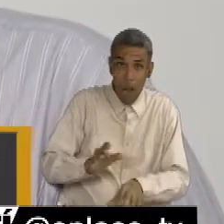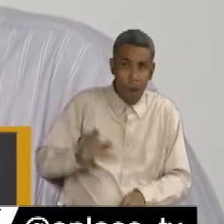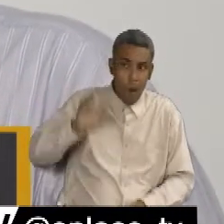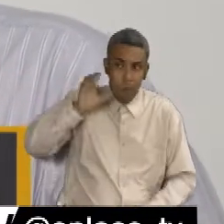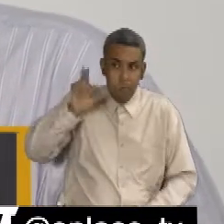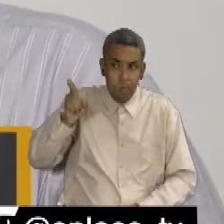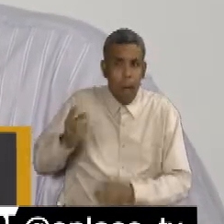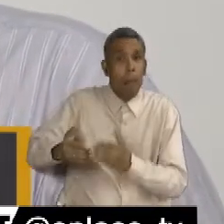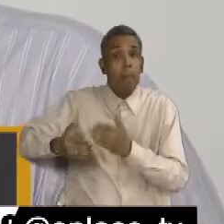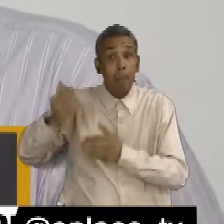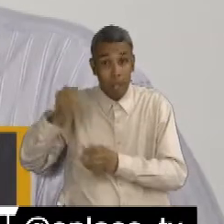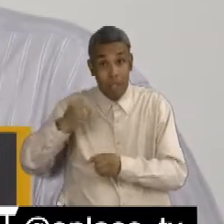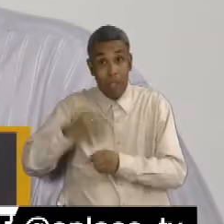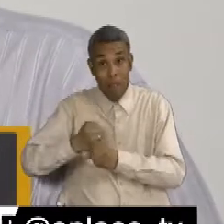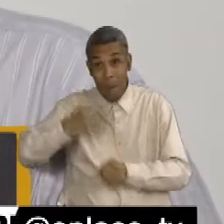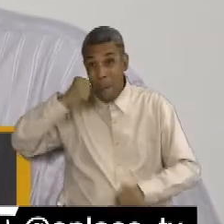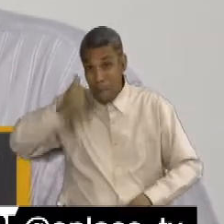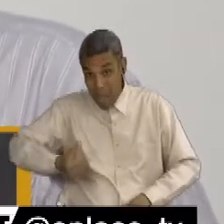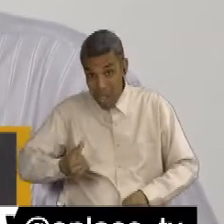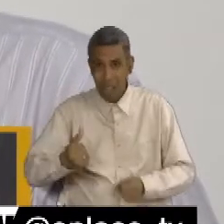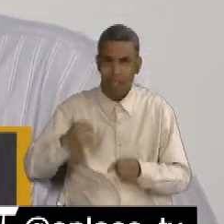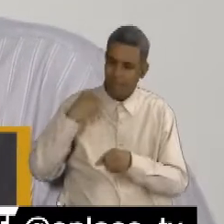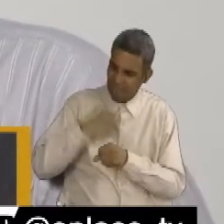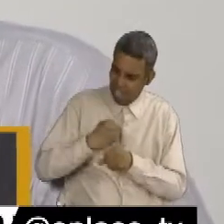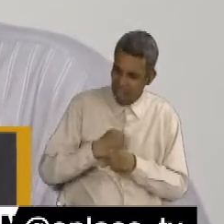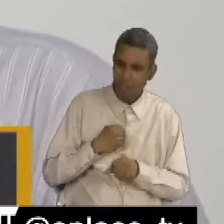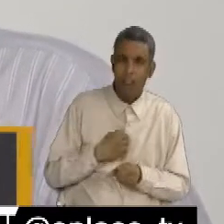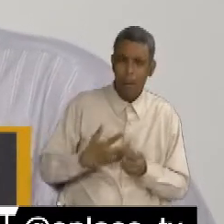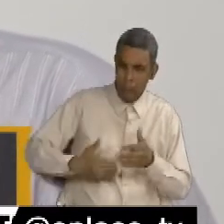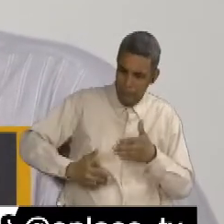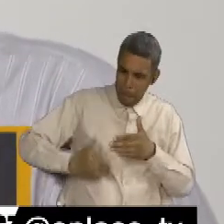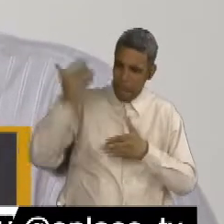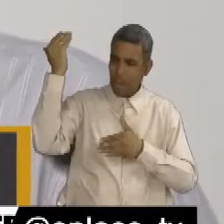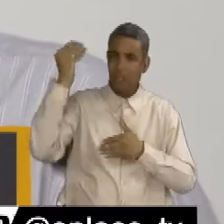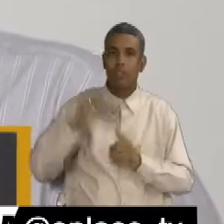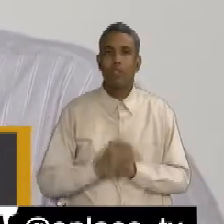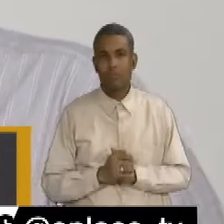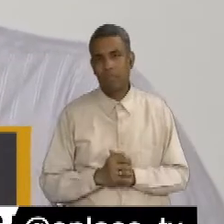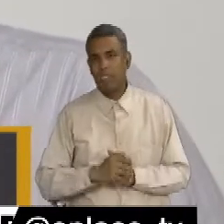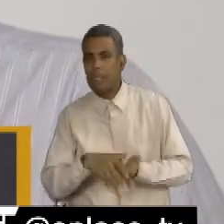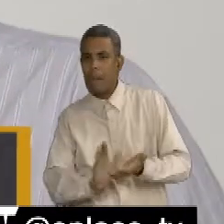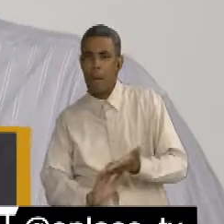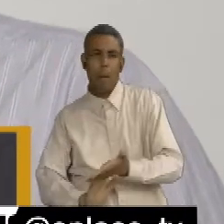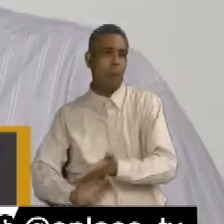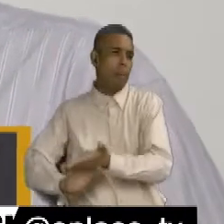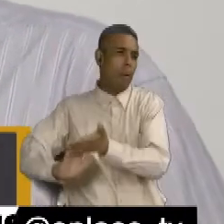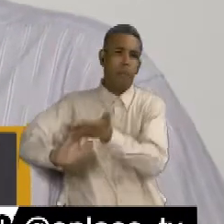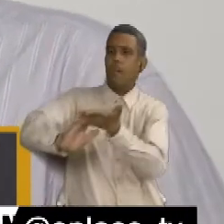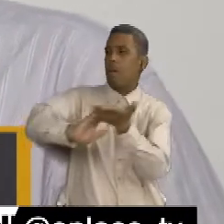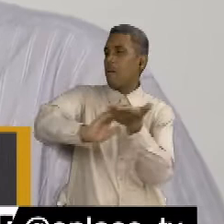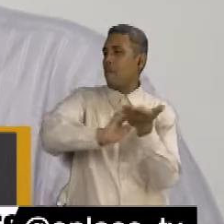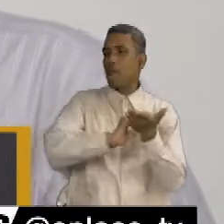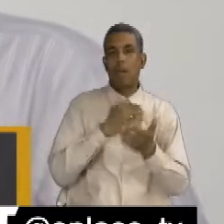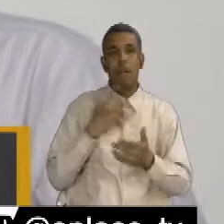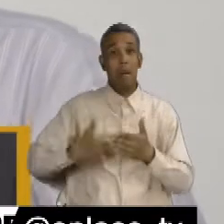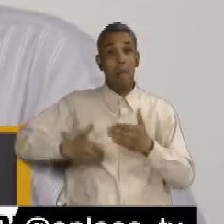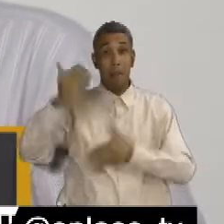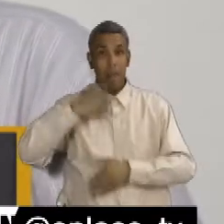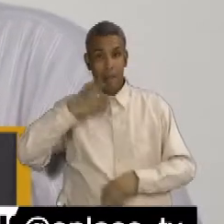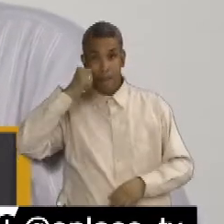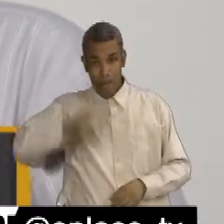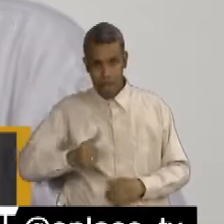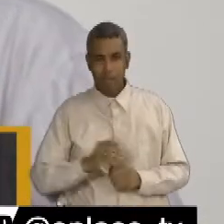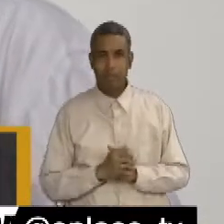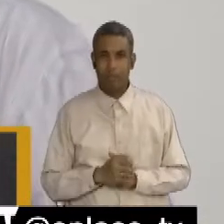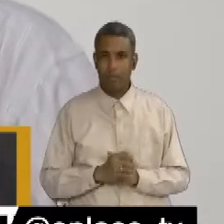ya mañana en forma empiezan ya el personal de infraestructura a intervenir